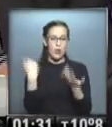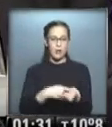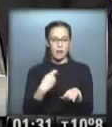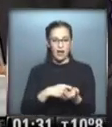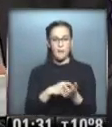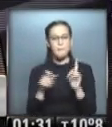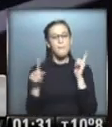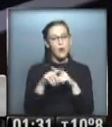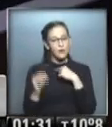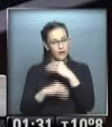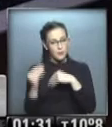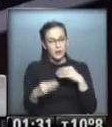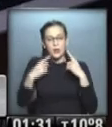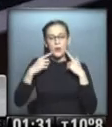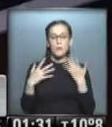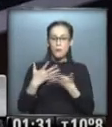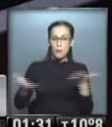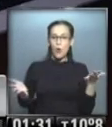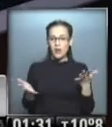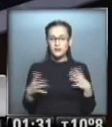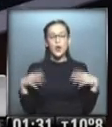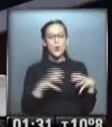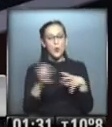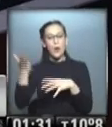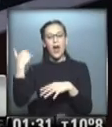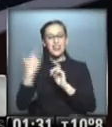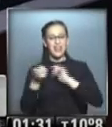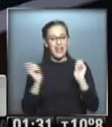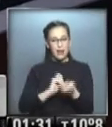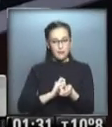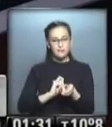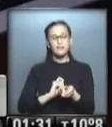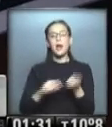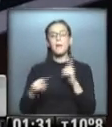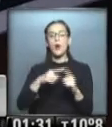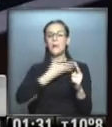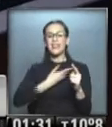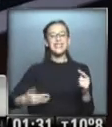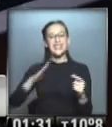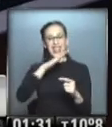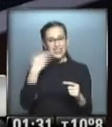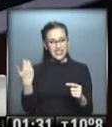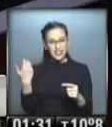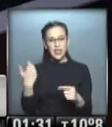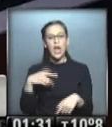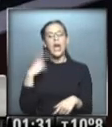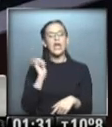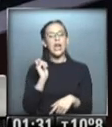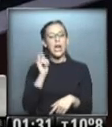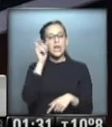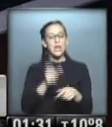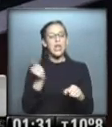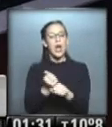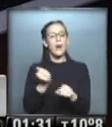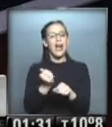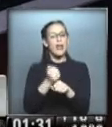acá pueden ver los rangos, recordemos que fueron modificados hace unos meses por la Presidenta de la Nación. El primero son trabajadores que ganan de 200 a